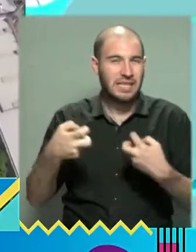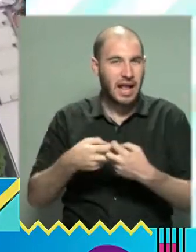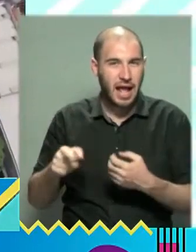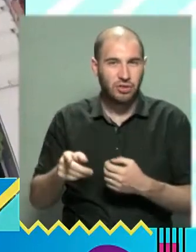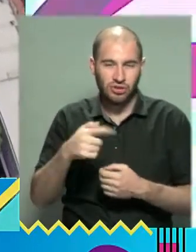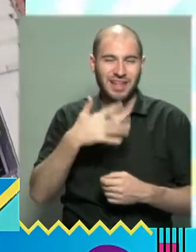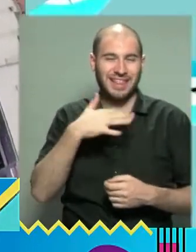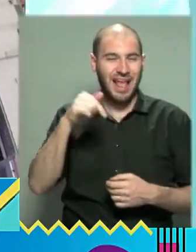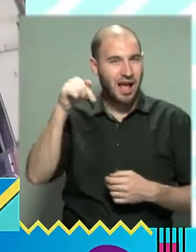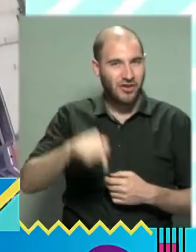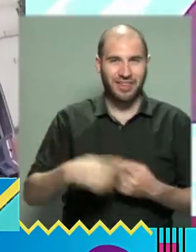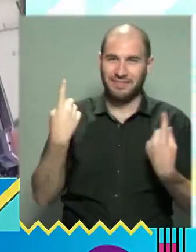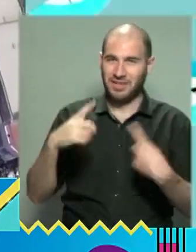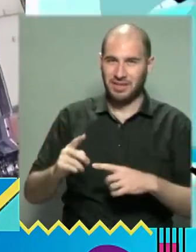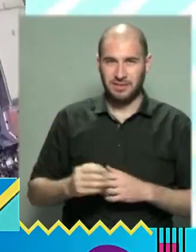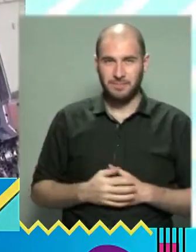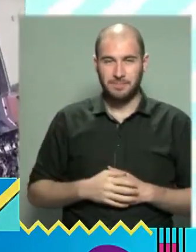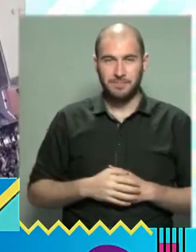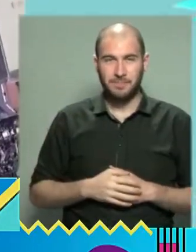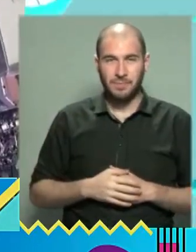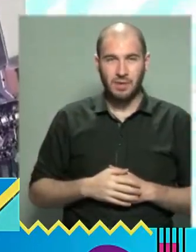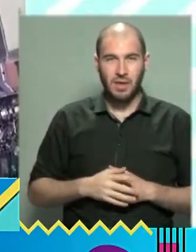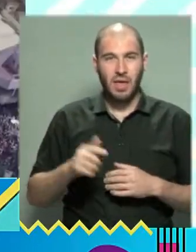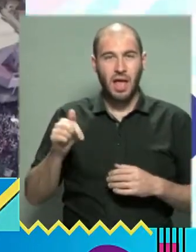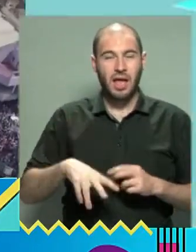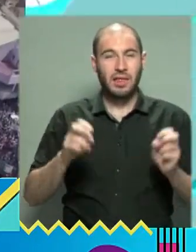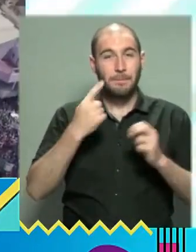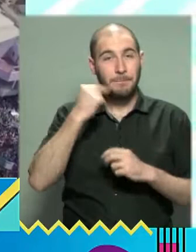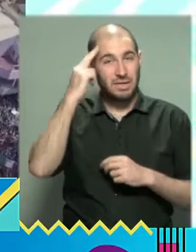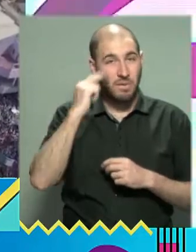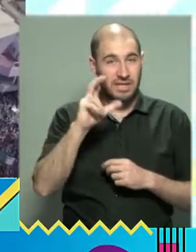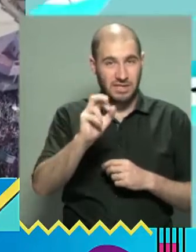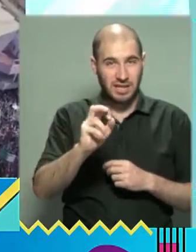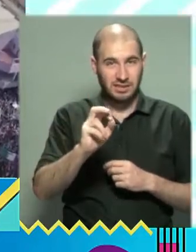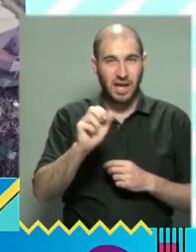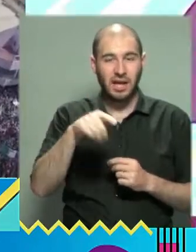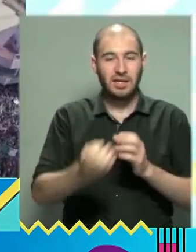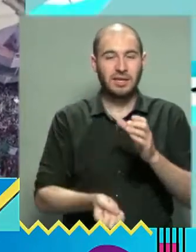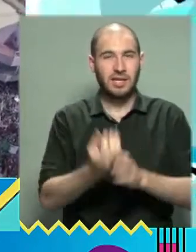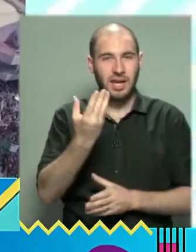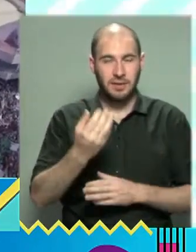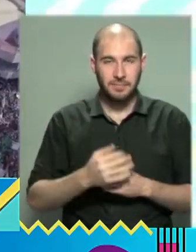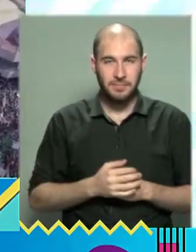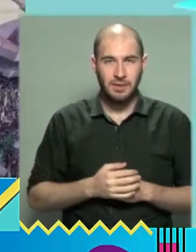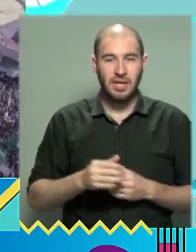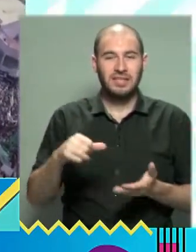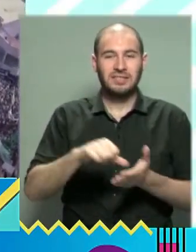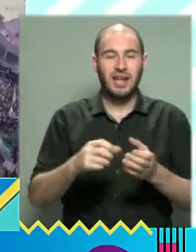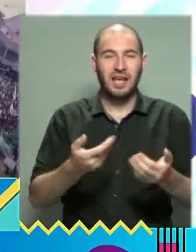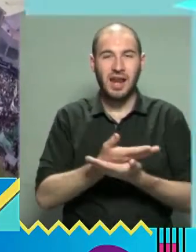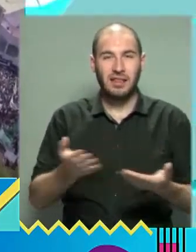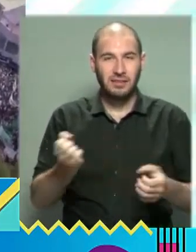lo entendemos hoy. Y en este marco, en 1930, se crea, digamos, la Central General de